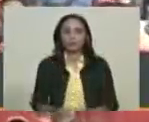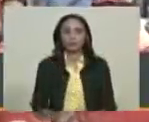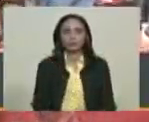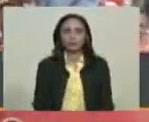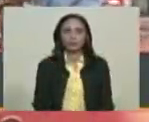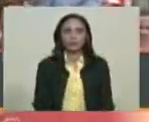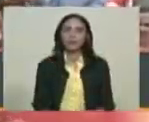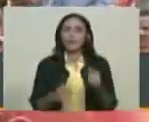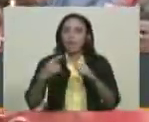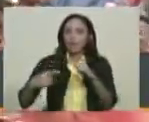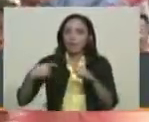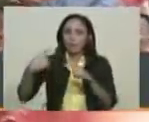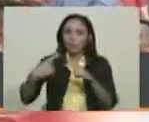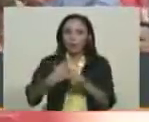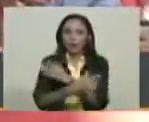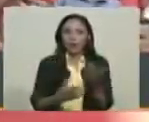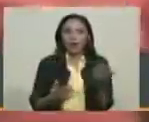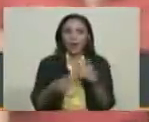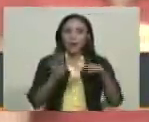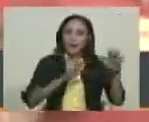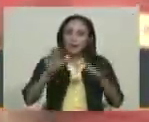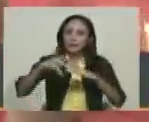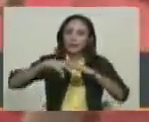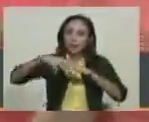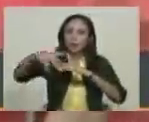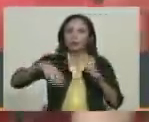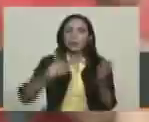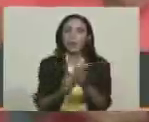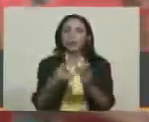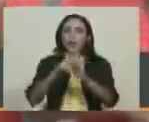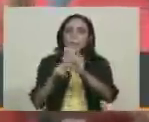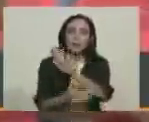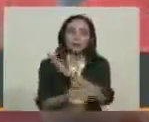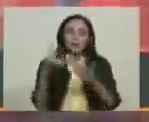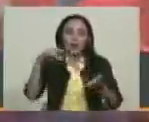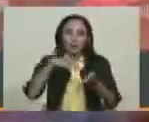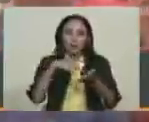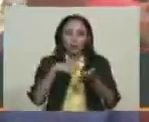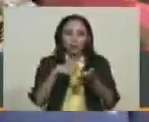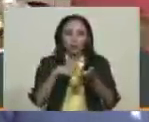Después completaron los 15 kilómetros hasta Parque Carabobo.